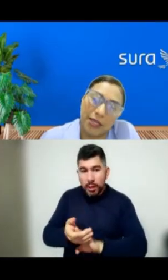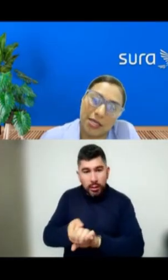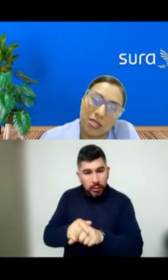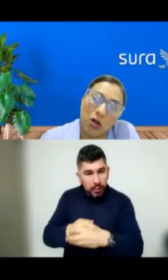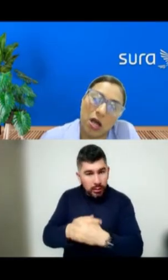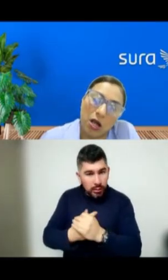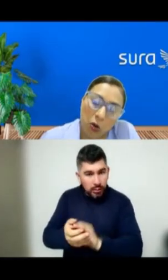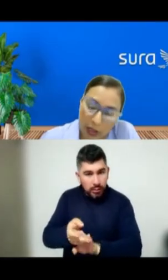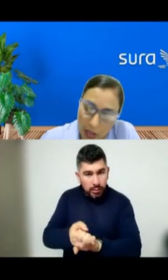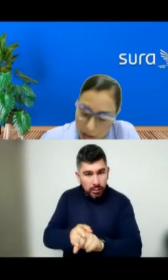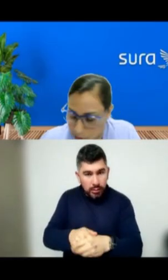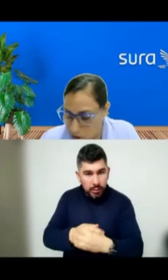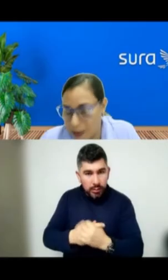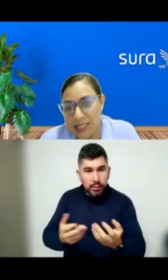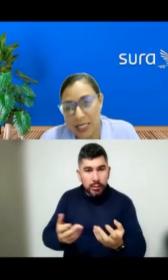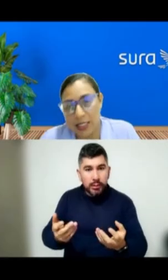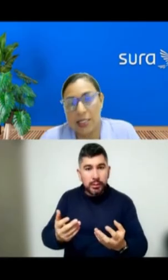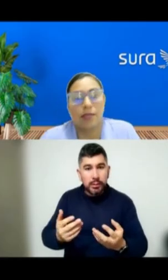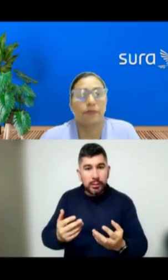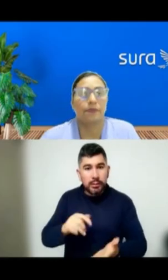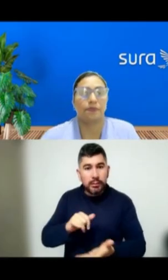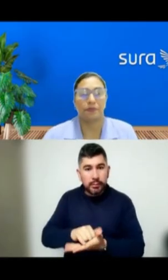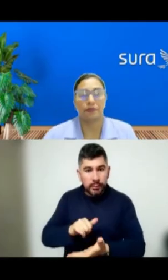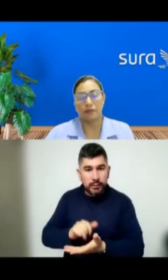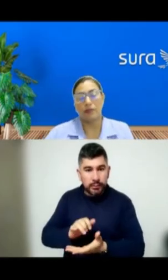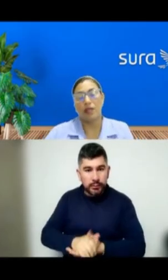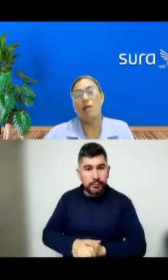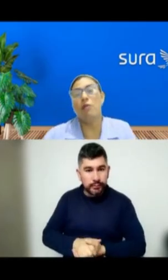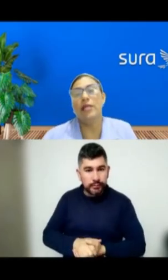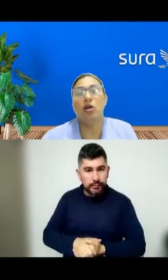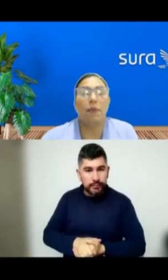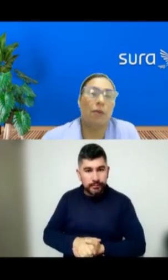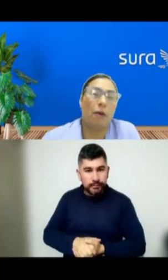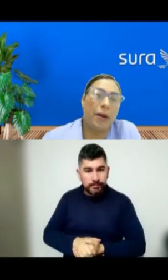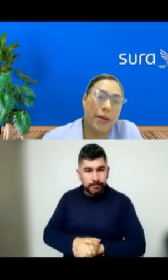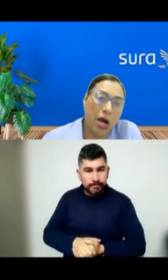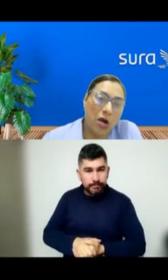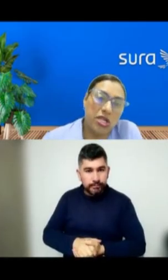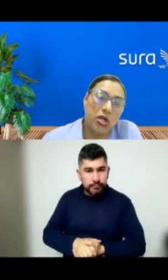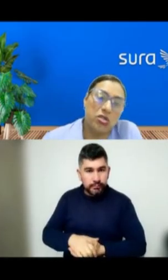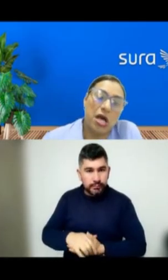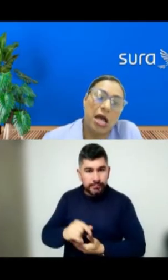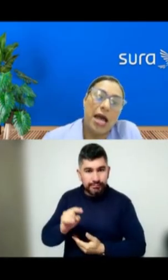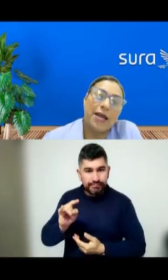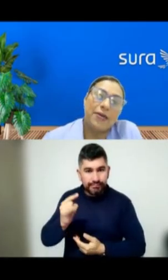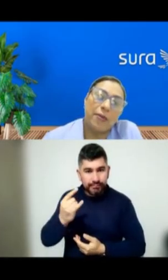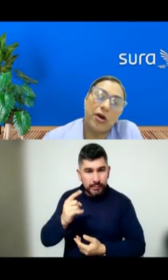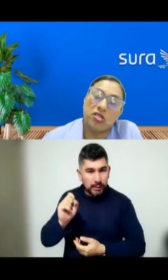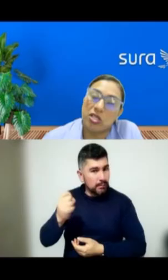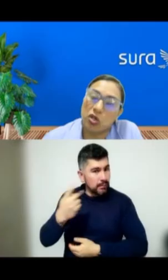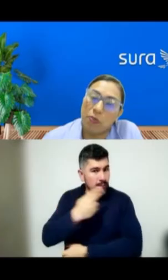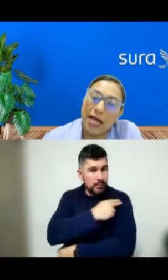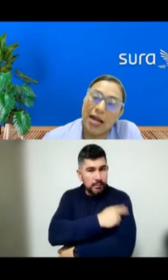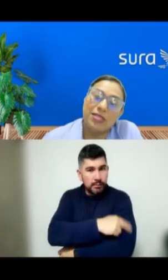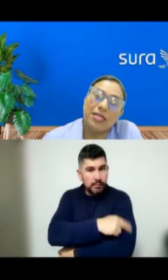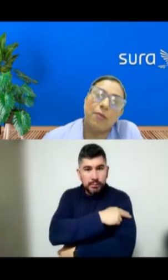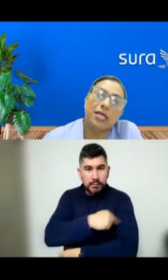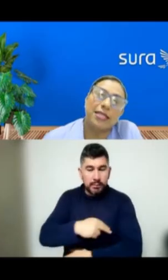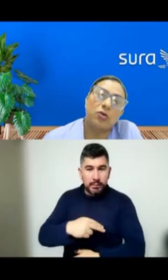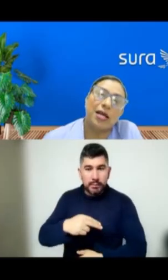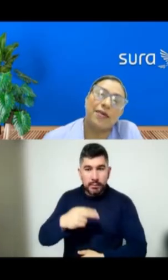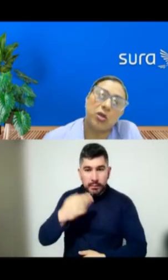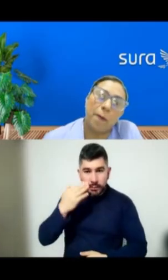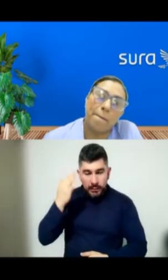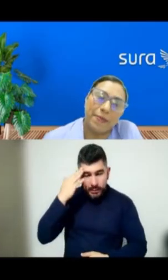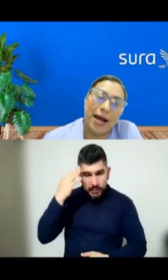haya contaminación con este tipo de pacientes. Al momento que prestamos primeros auxilios, revisamos esos signos vitales